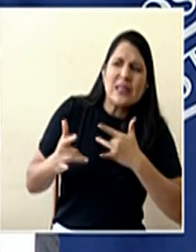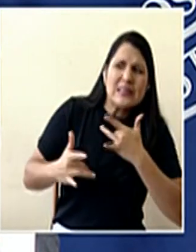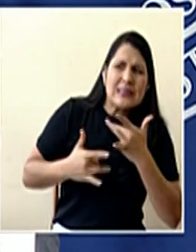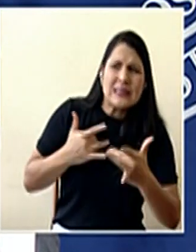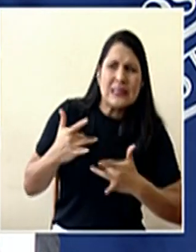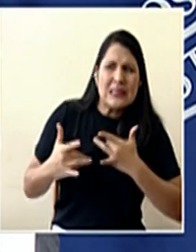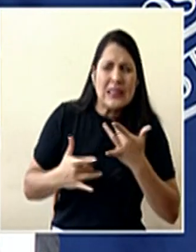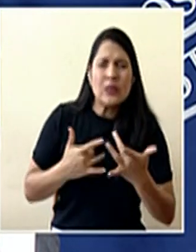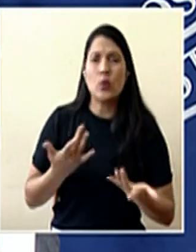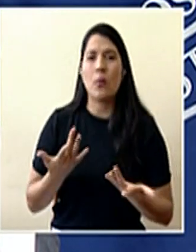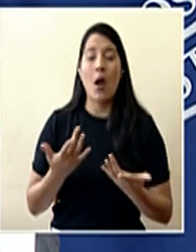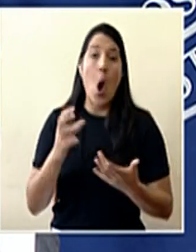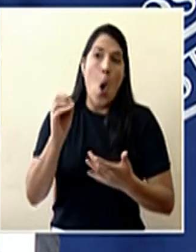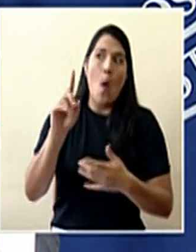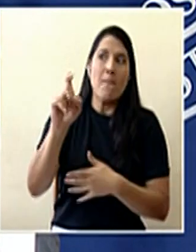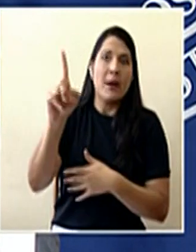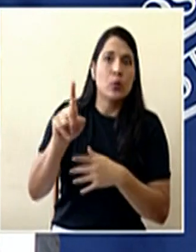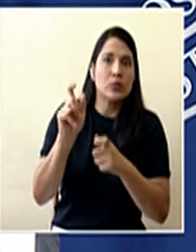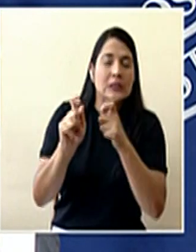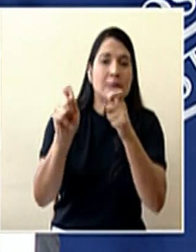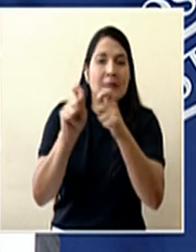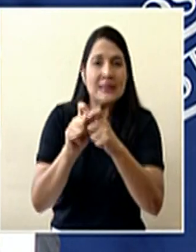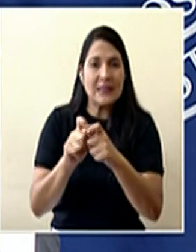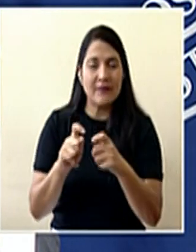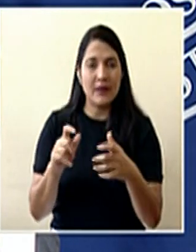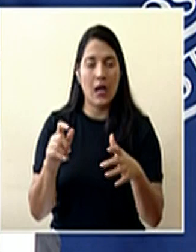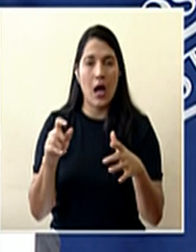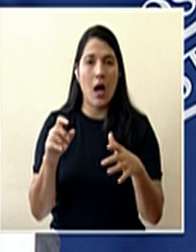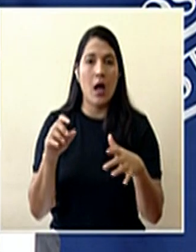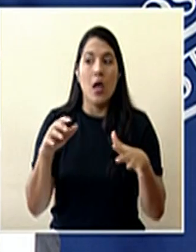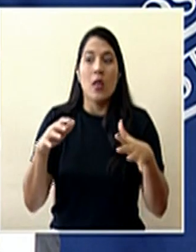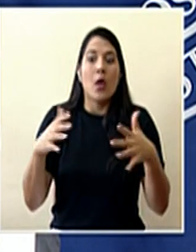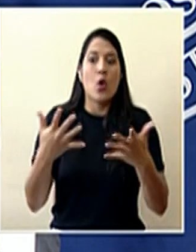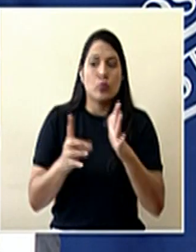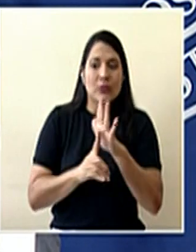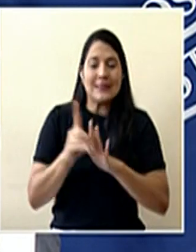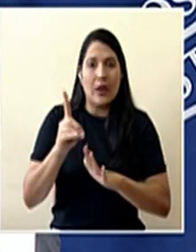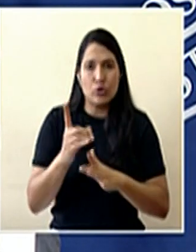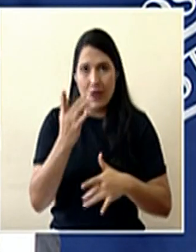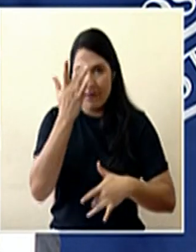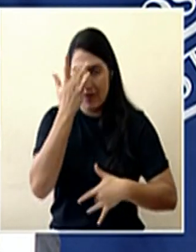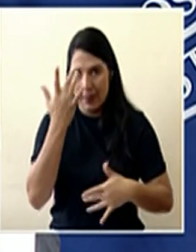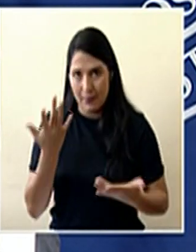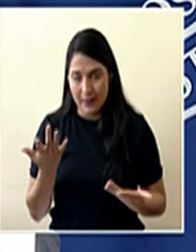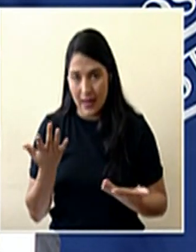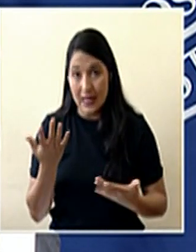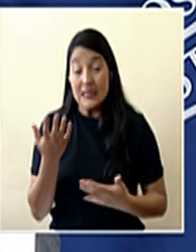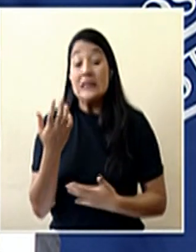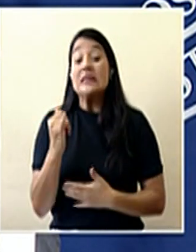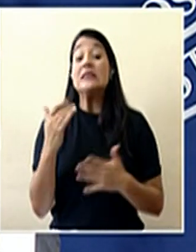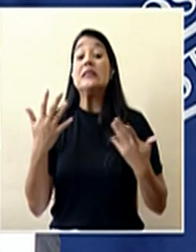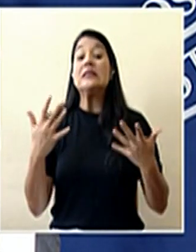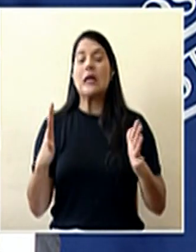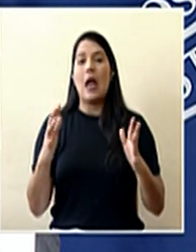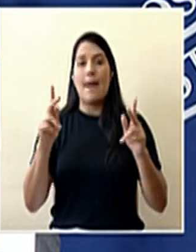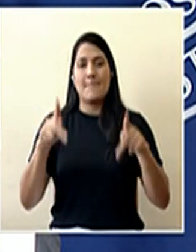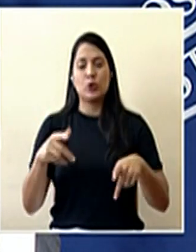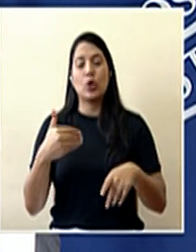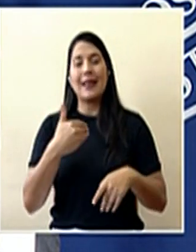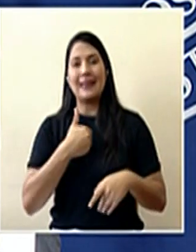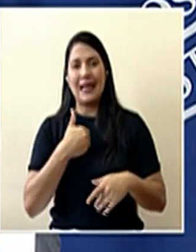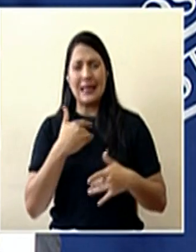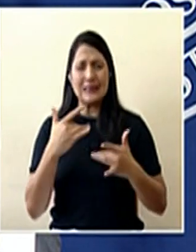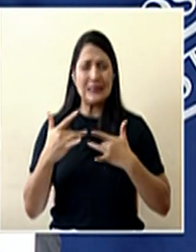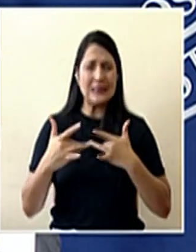del COVID-19 o preguntas específicas sobre cómo se comporta la enfermedad. En caso de que ya haya síntomas, y sobre